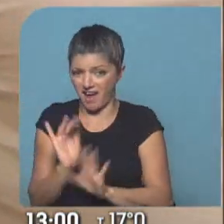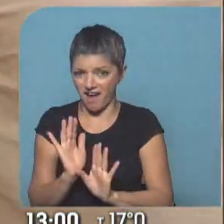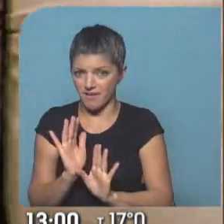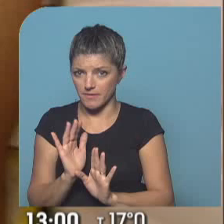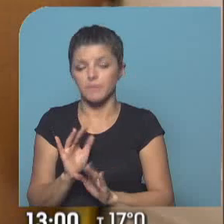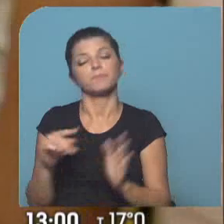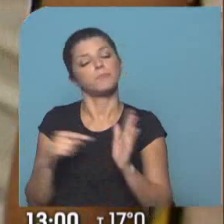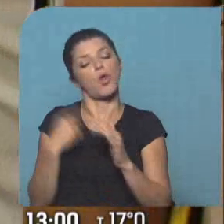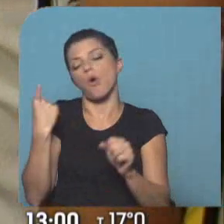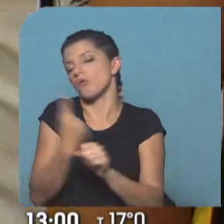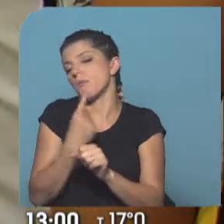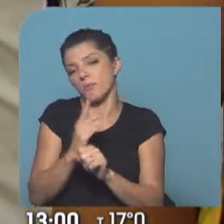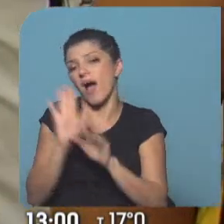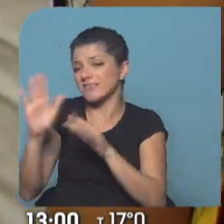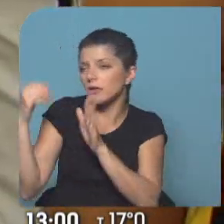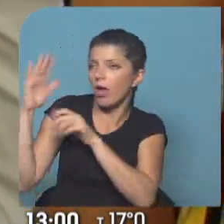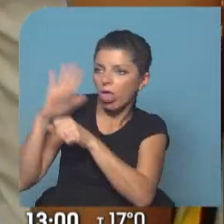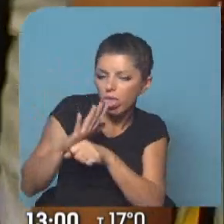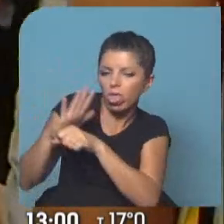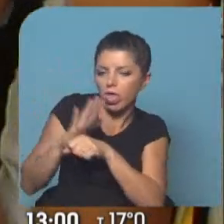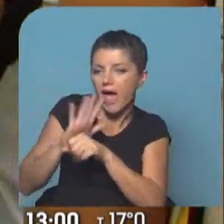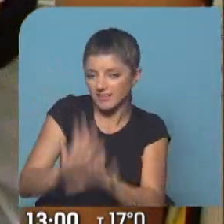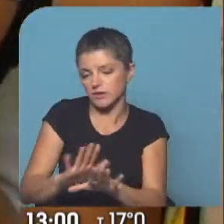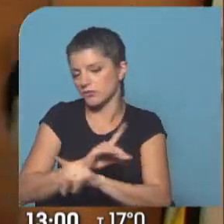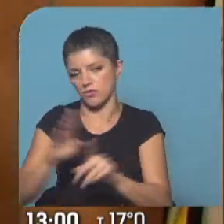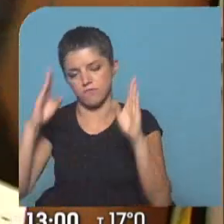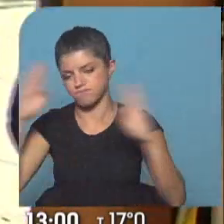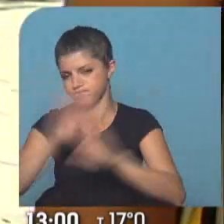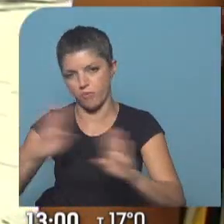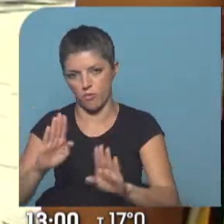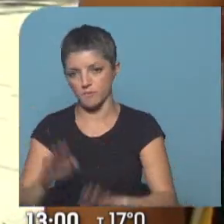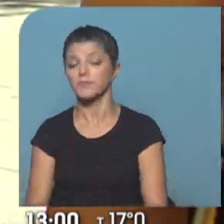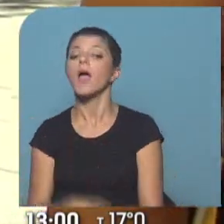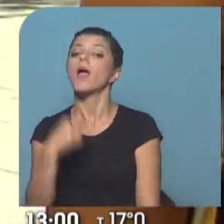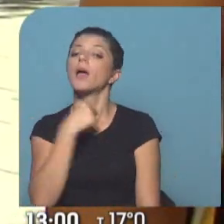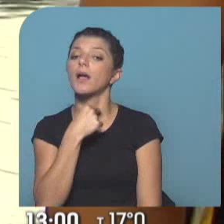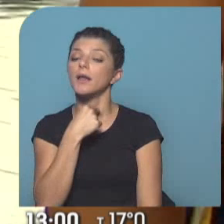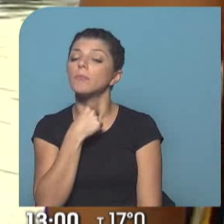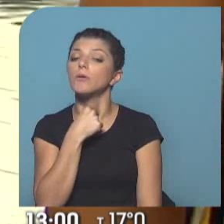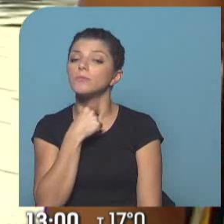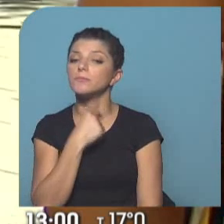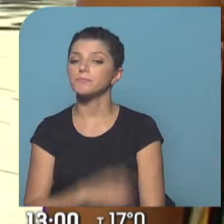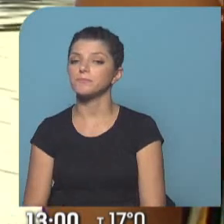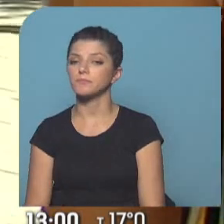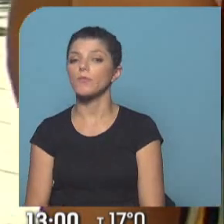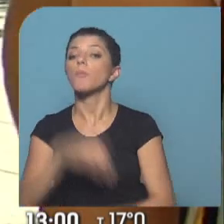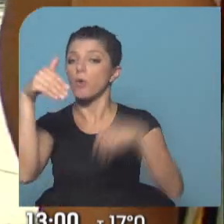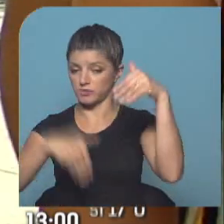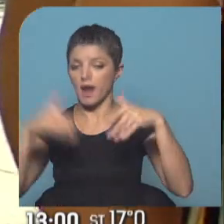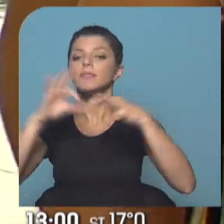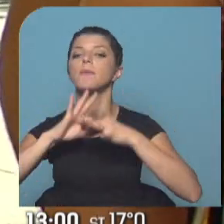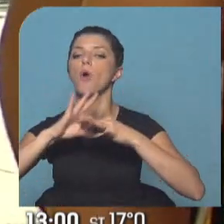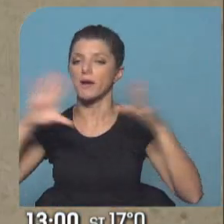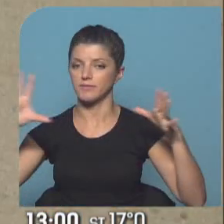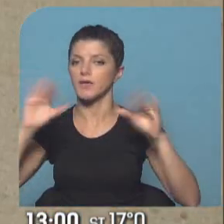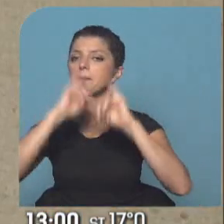es seguir estando oprimidos como estamos hasta ahora. Y queremos poder votar democráticamente